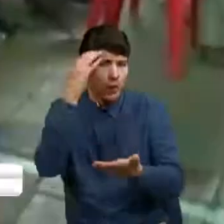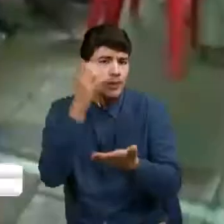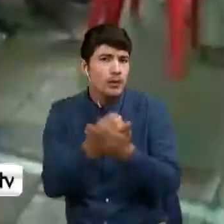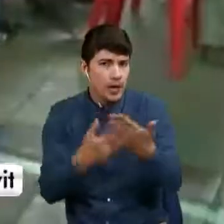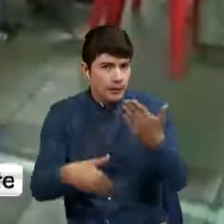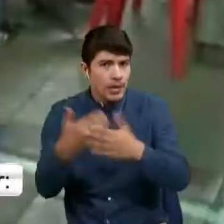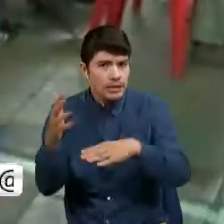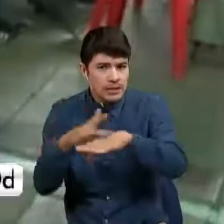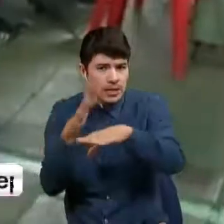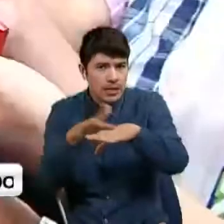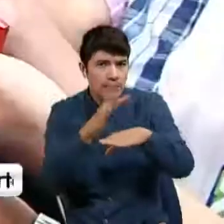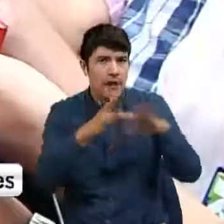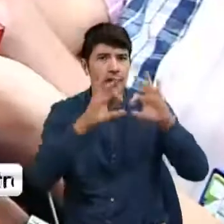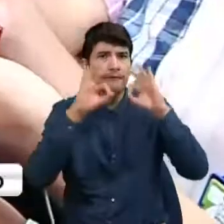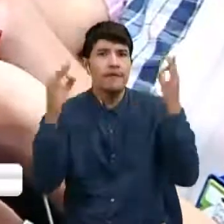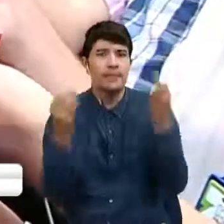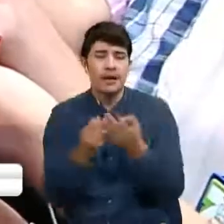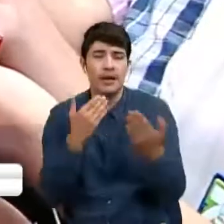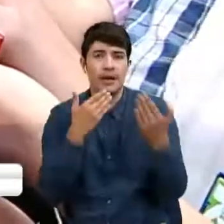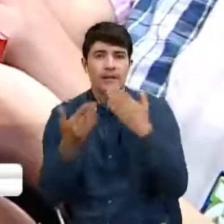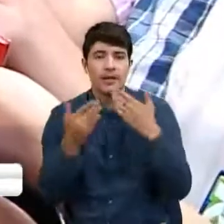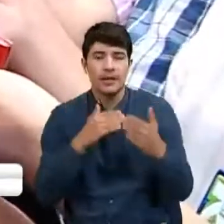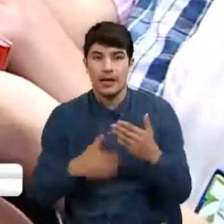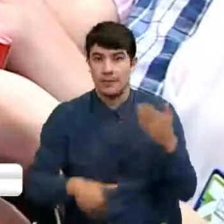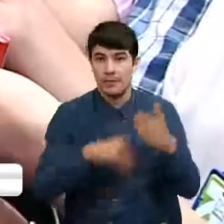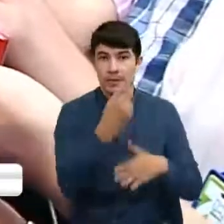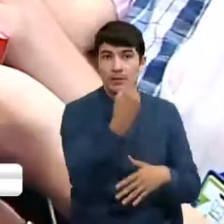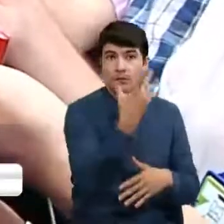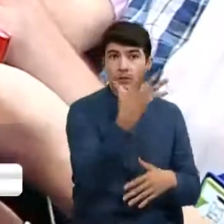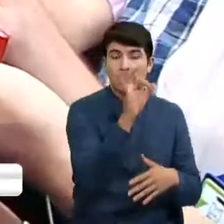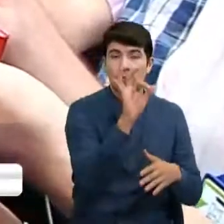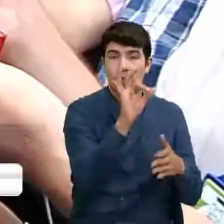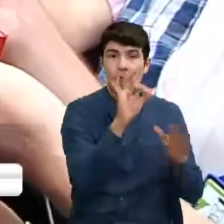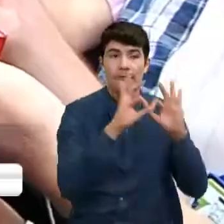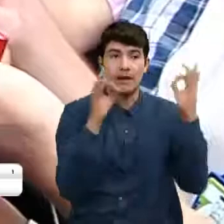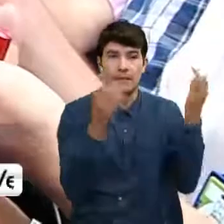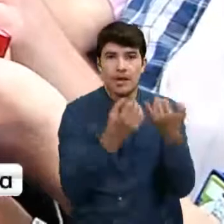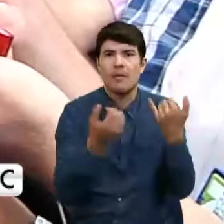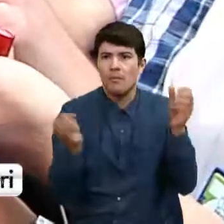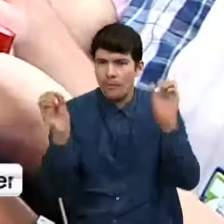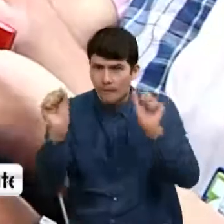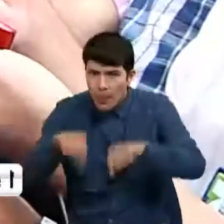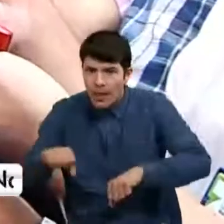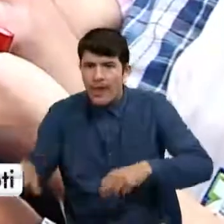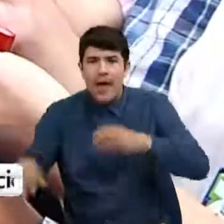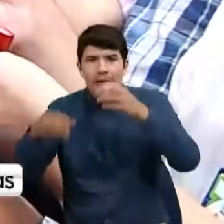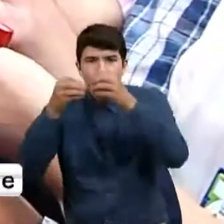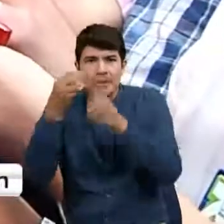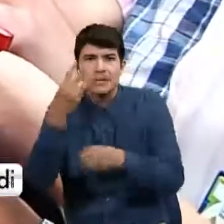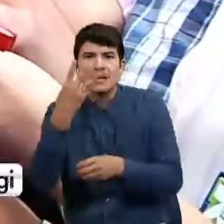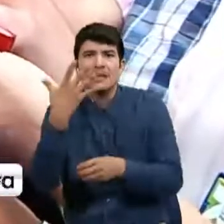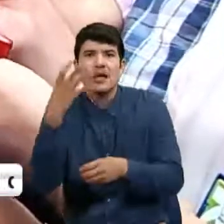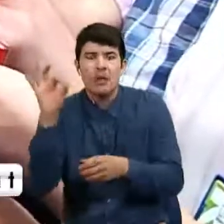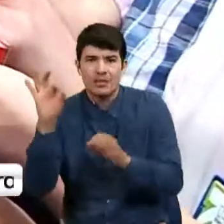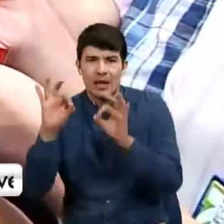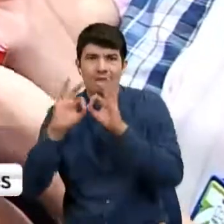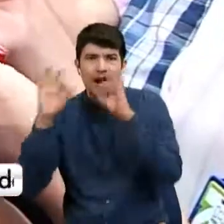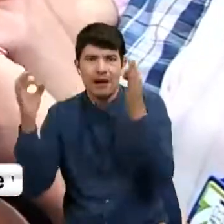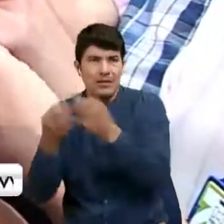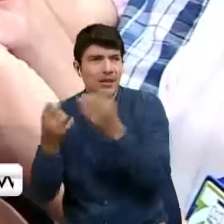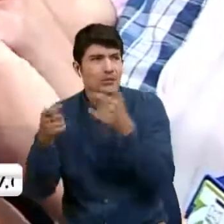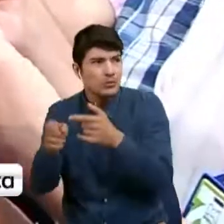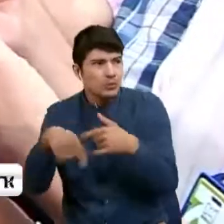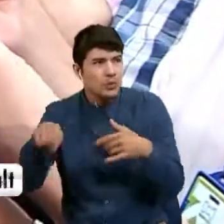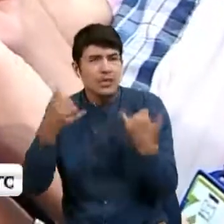incentivar a las familias campesinas en donde empezaron 150 familias puede avanzar a otras 350 que ya están listas y